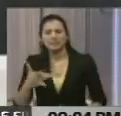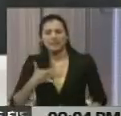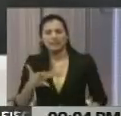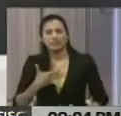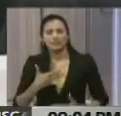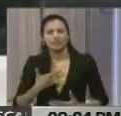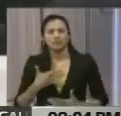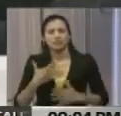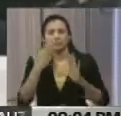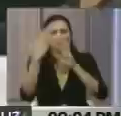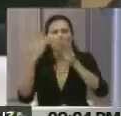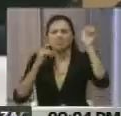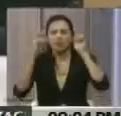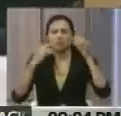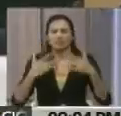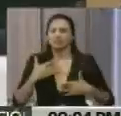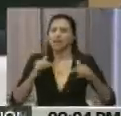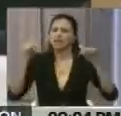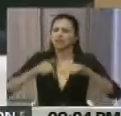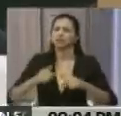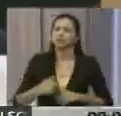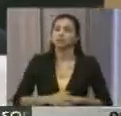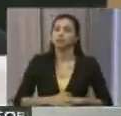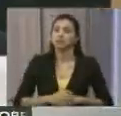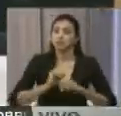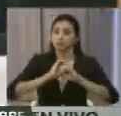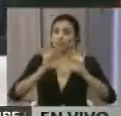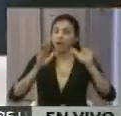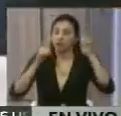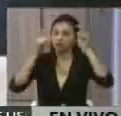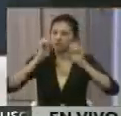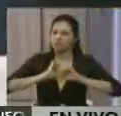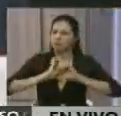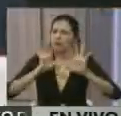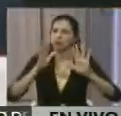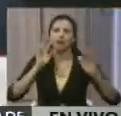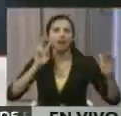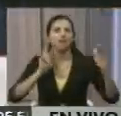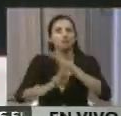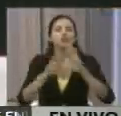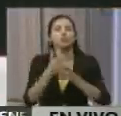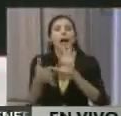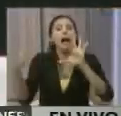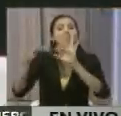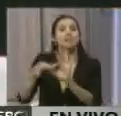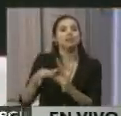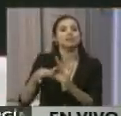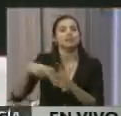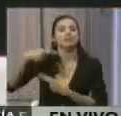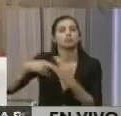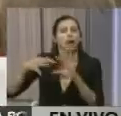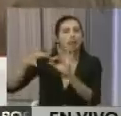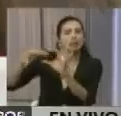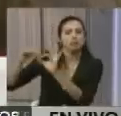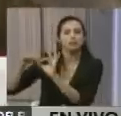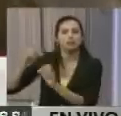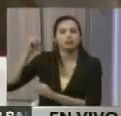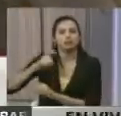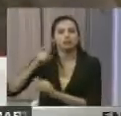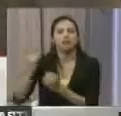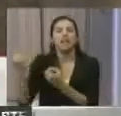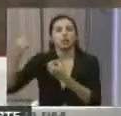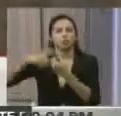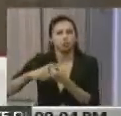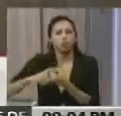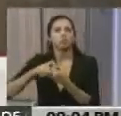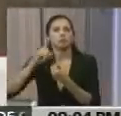esa fuerza en este tipo de encuentros? Sí, el comandante Hugo Chávez tenía muy clara la visión acerca de las alianzas de la revolución bolivariana, de la necesidad de la inclusión,